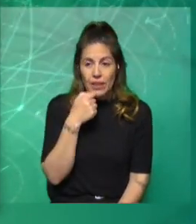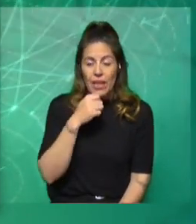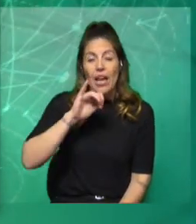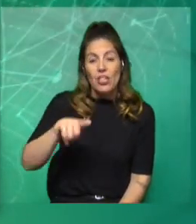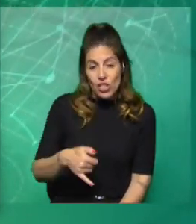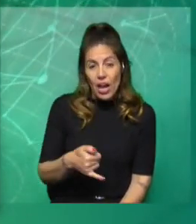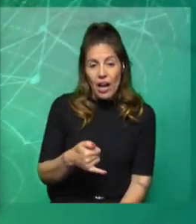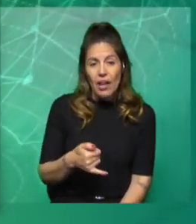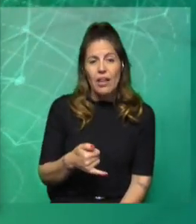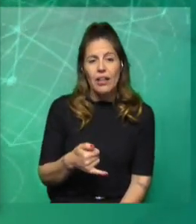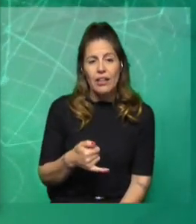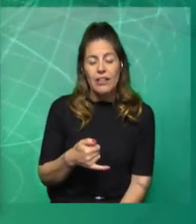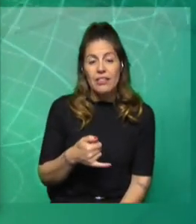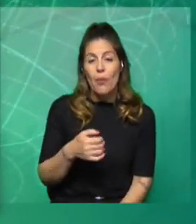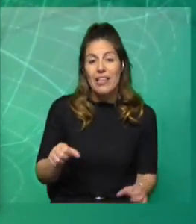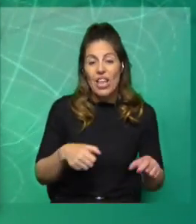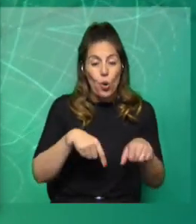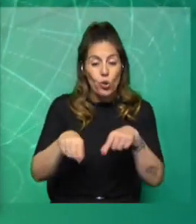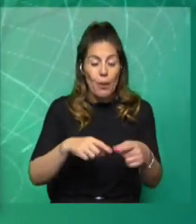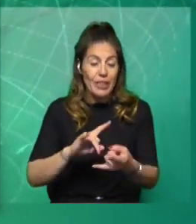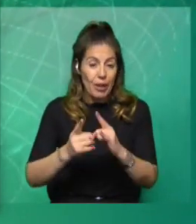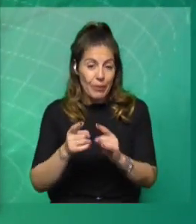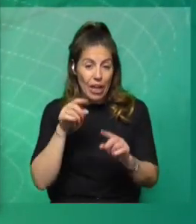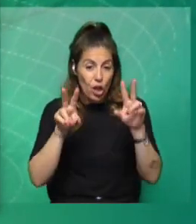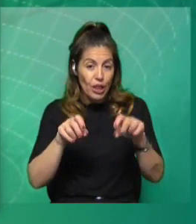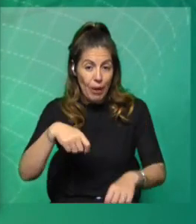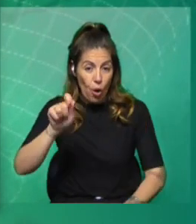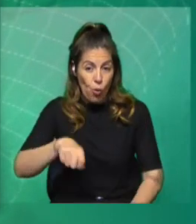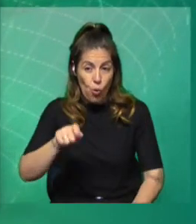se va a tomar trámite en parlamentario el tema de estos juzgados, que